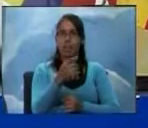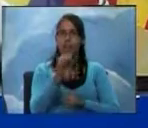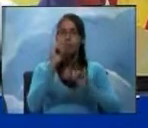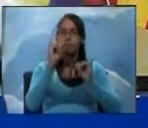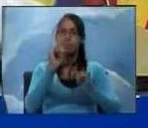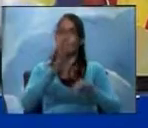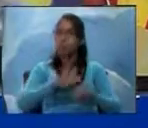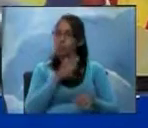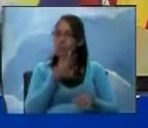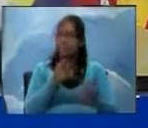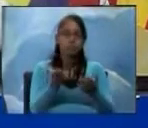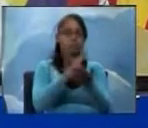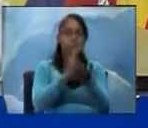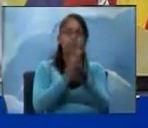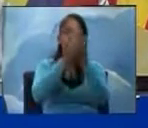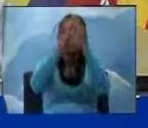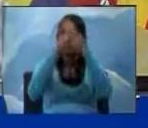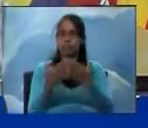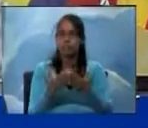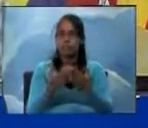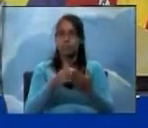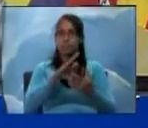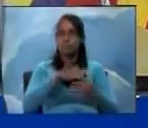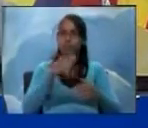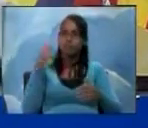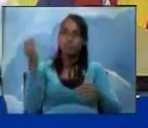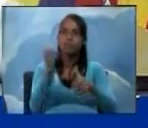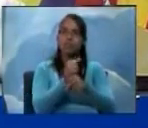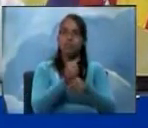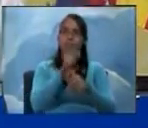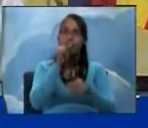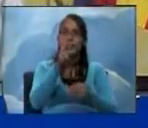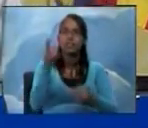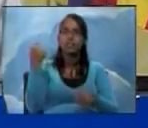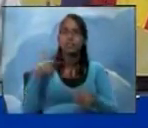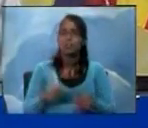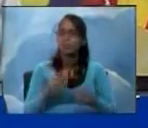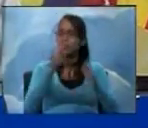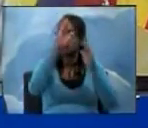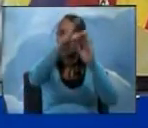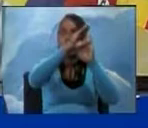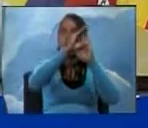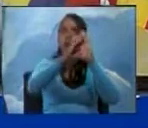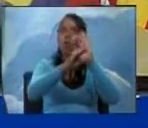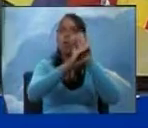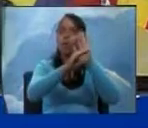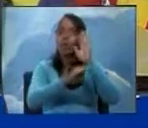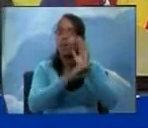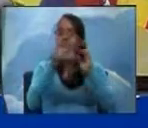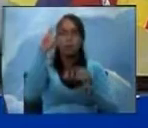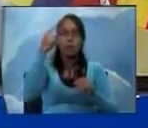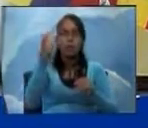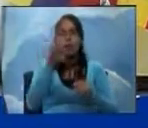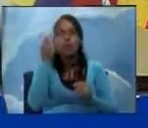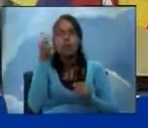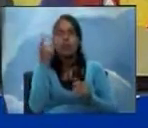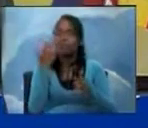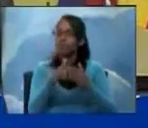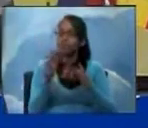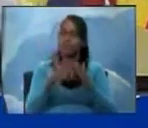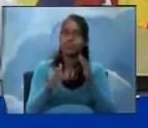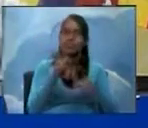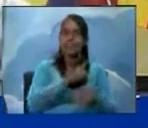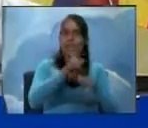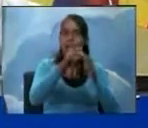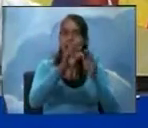www.obraluzdelmundo.org. Ahí tienes la Biblia. Allí tienes concordancia para buscar cualquier tema